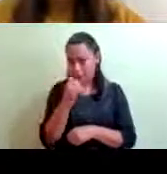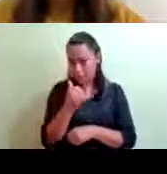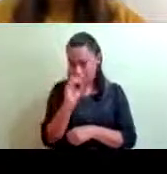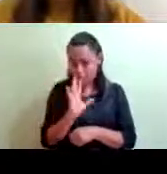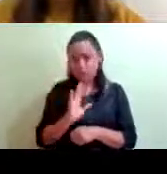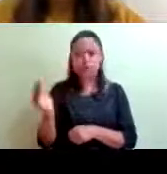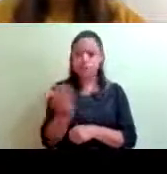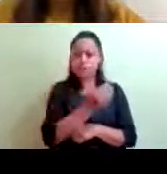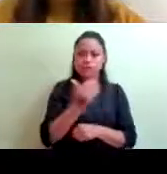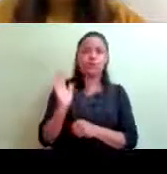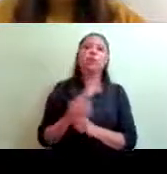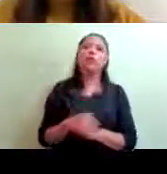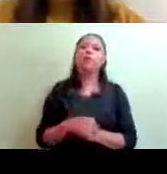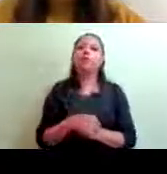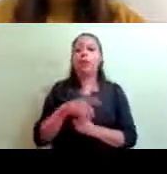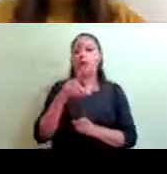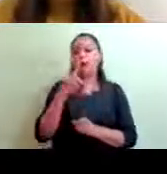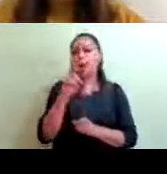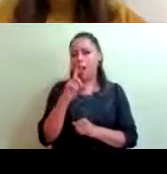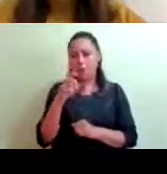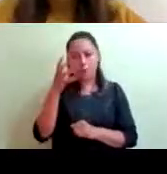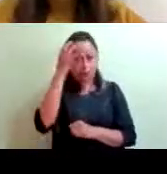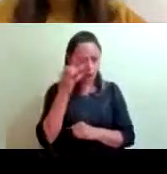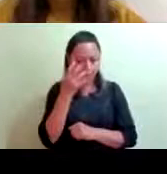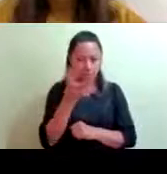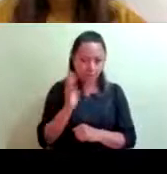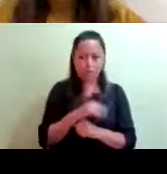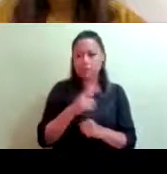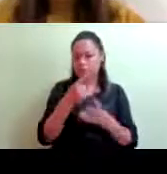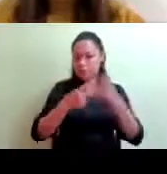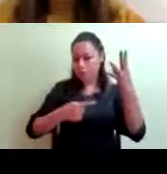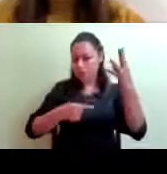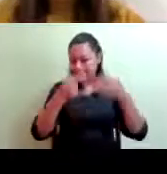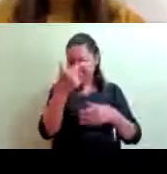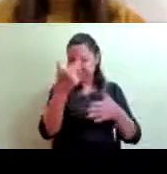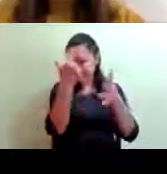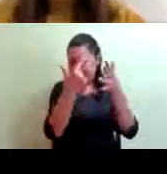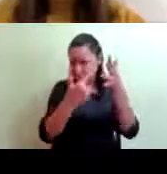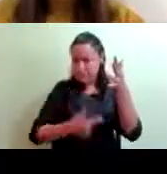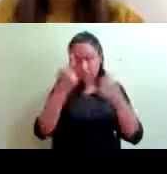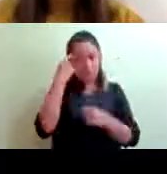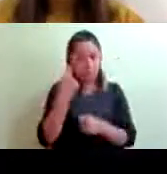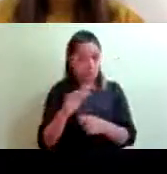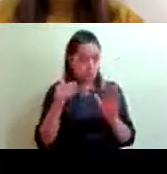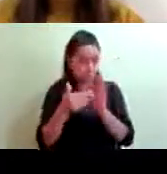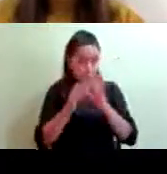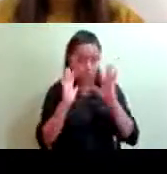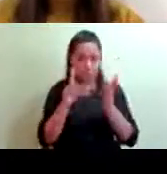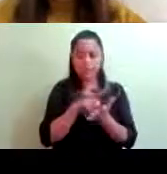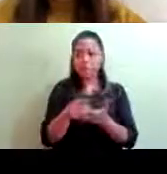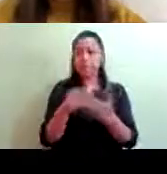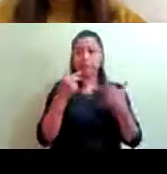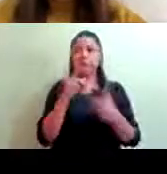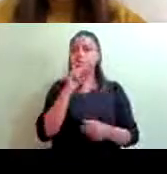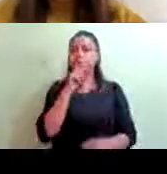la subcuenca del arroyo del Agua de Leones, estas subcuencas que están aquí enlistadas, para que una vez establecido el derecho al agua, asunto